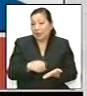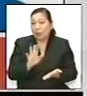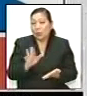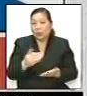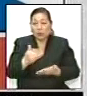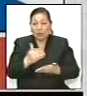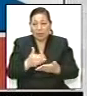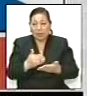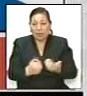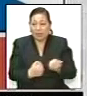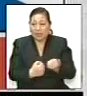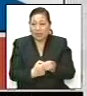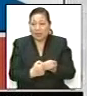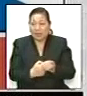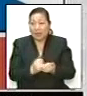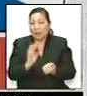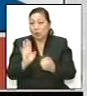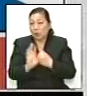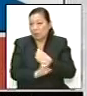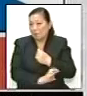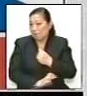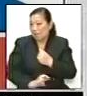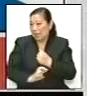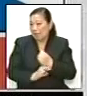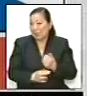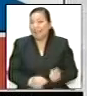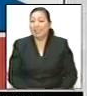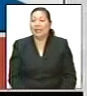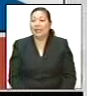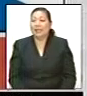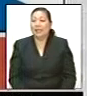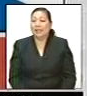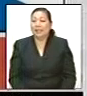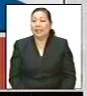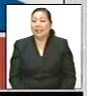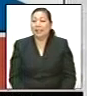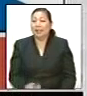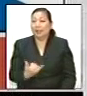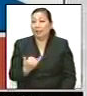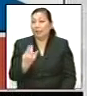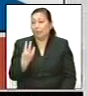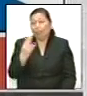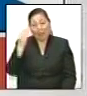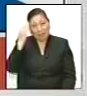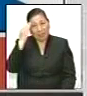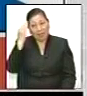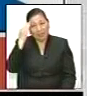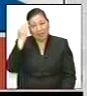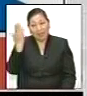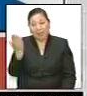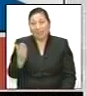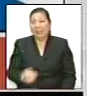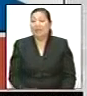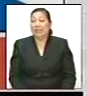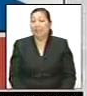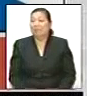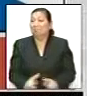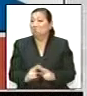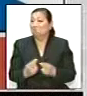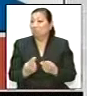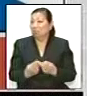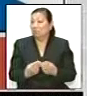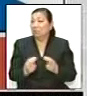sus agencias de cooperación desde sus países entonces yo creo que estos dos días de reuniones